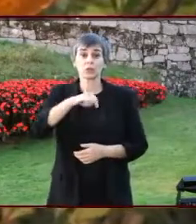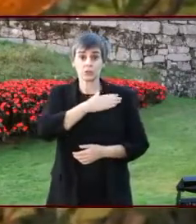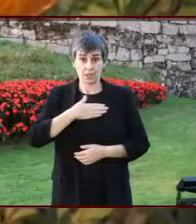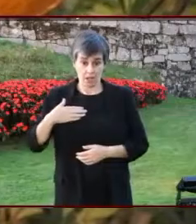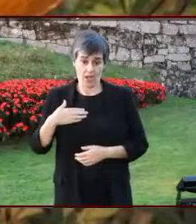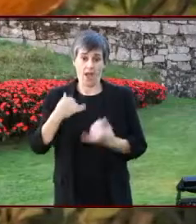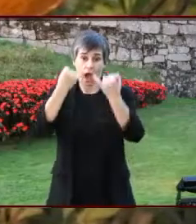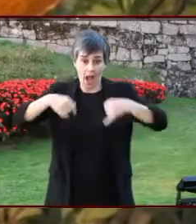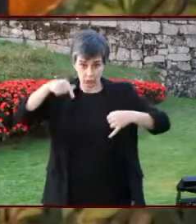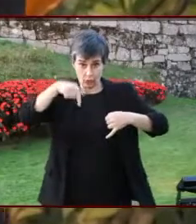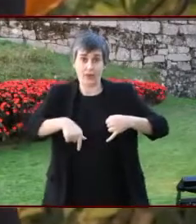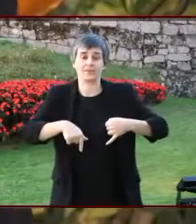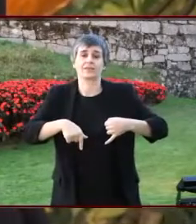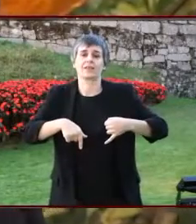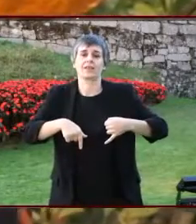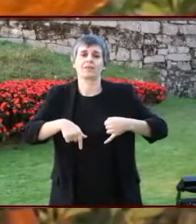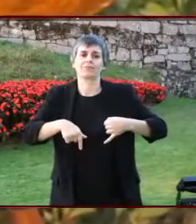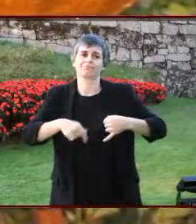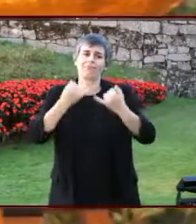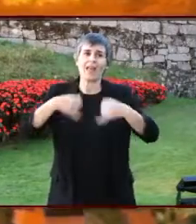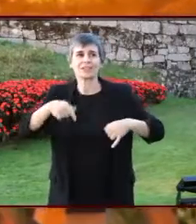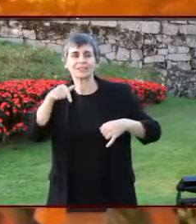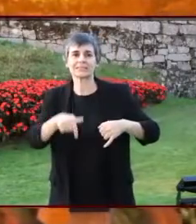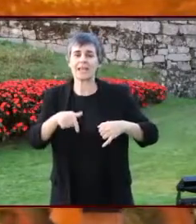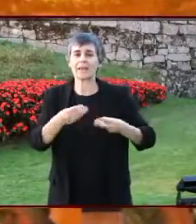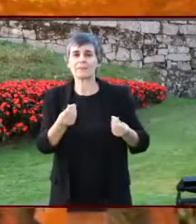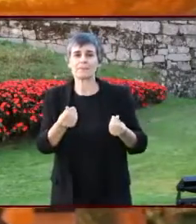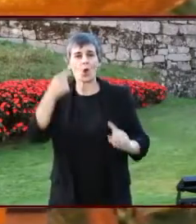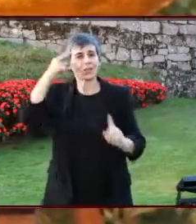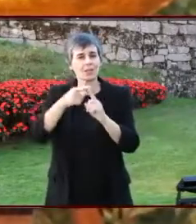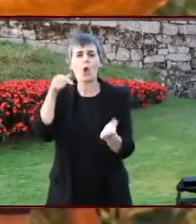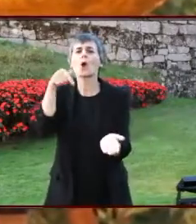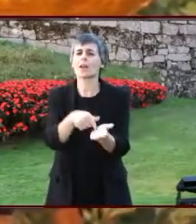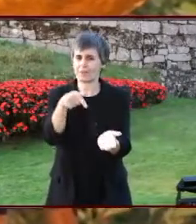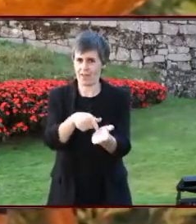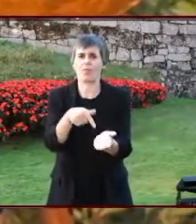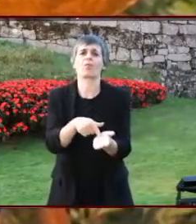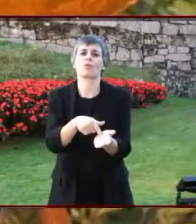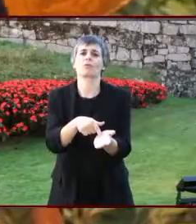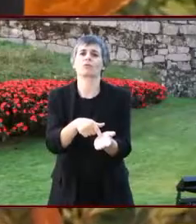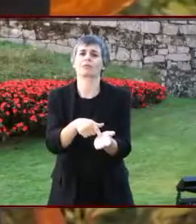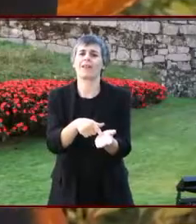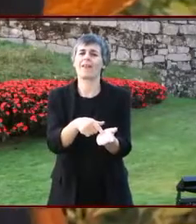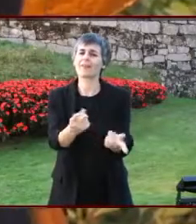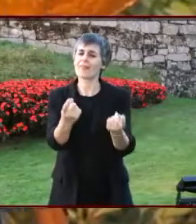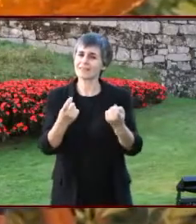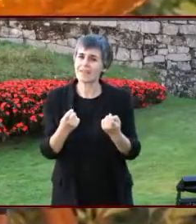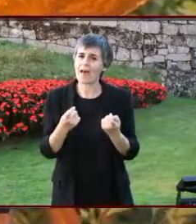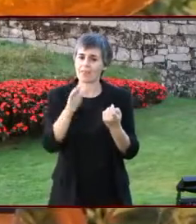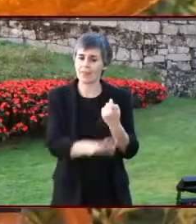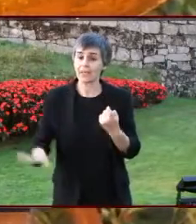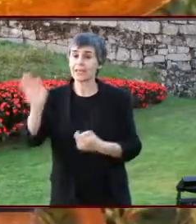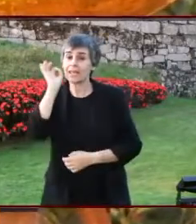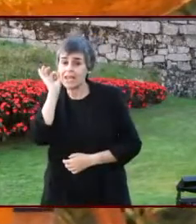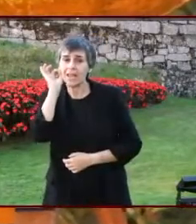este acto, que é un acto de reivindicación da necesidade de que as nenas e